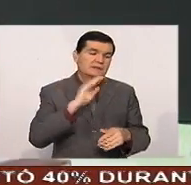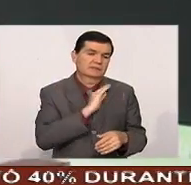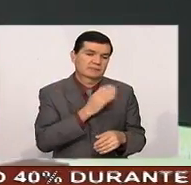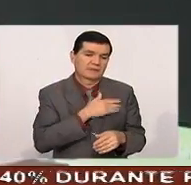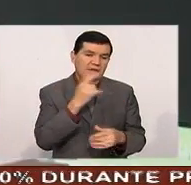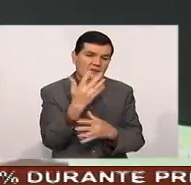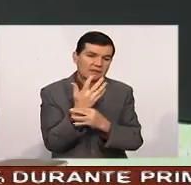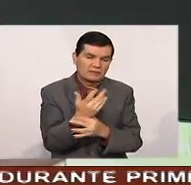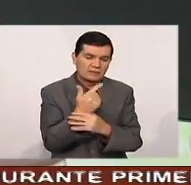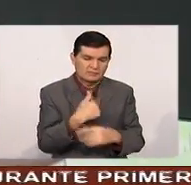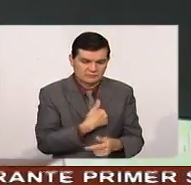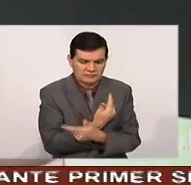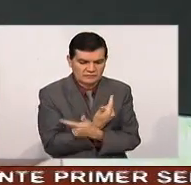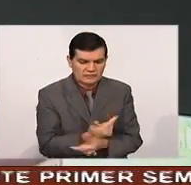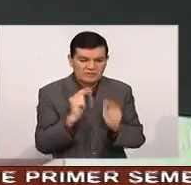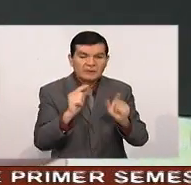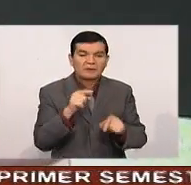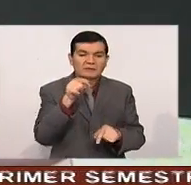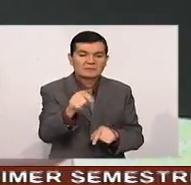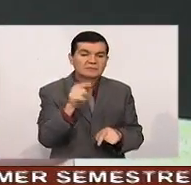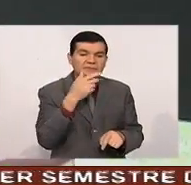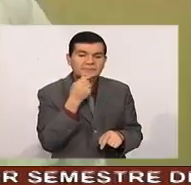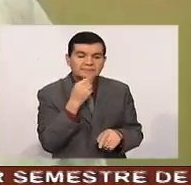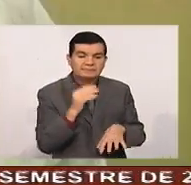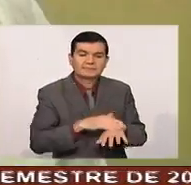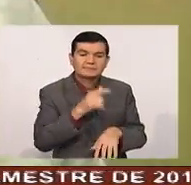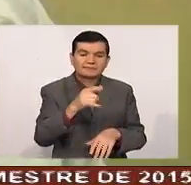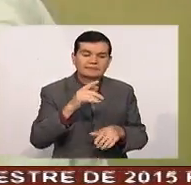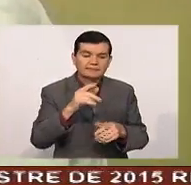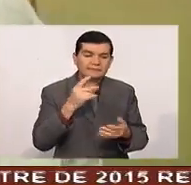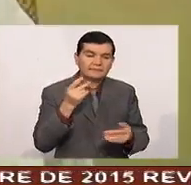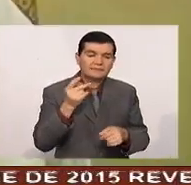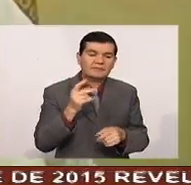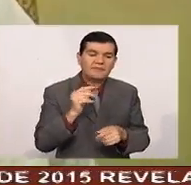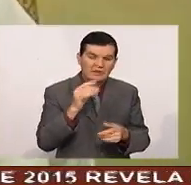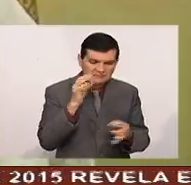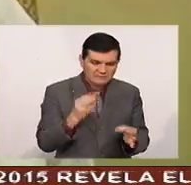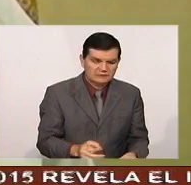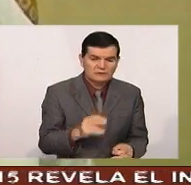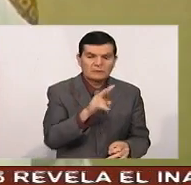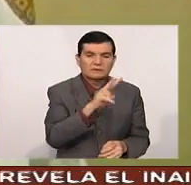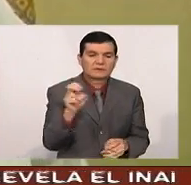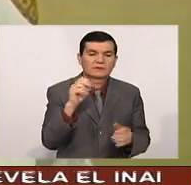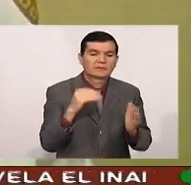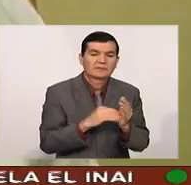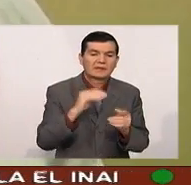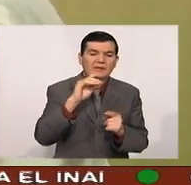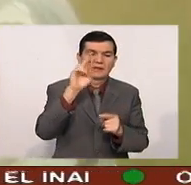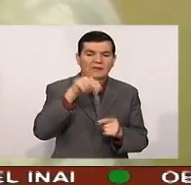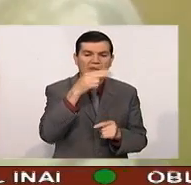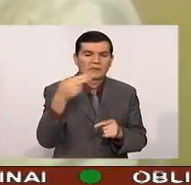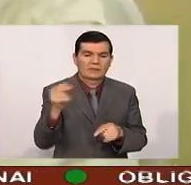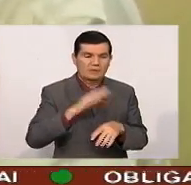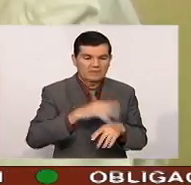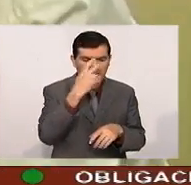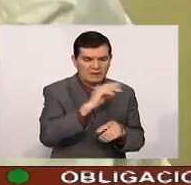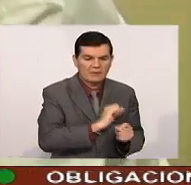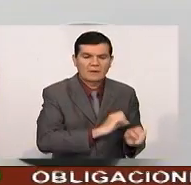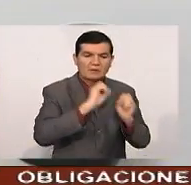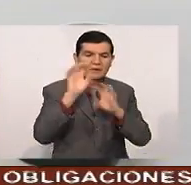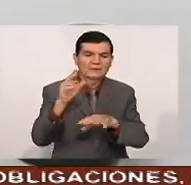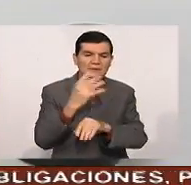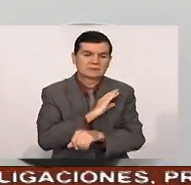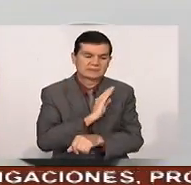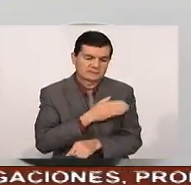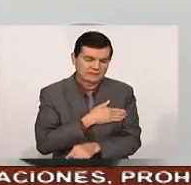Pedraz, ordenó su liberación provisional luego de que se acreditó la procedencia legal de 200.000 euros transferidos desde México a España.